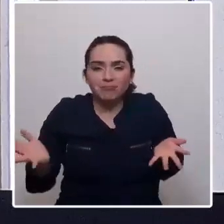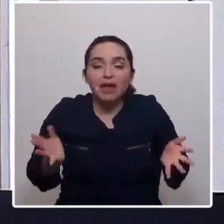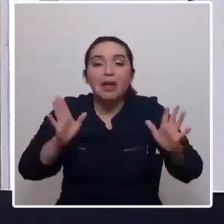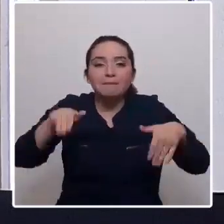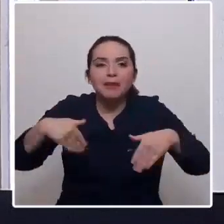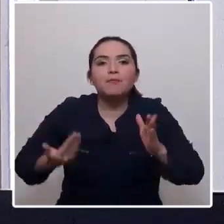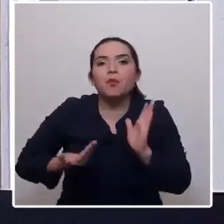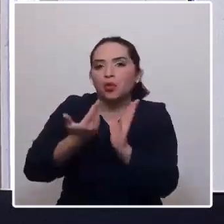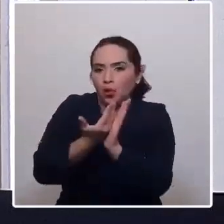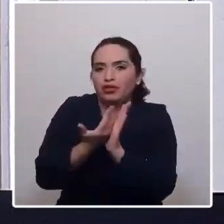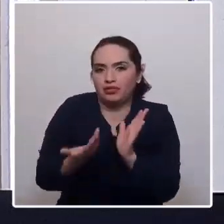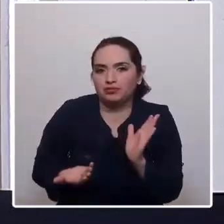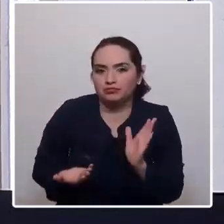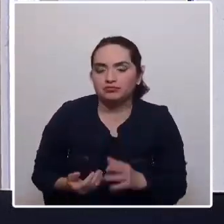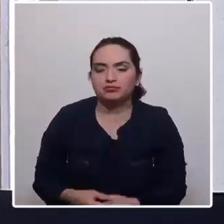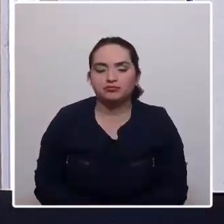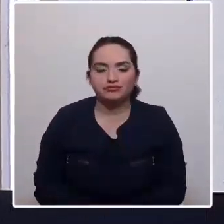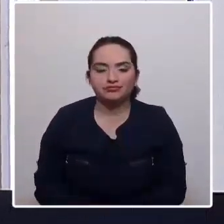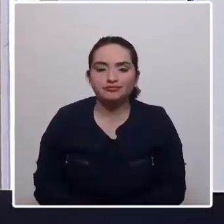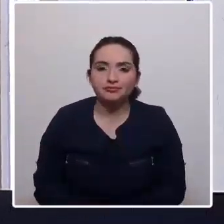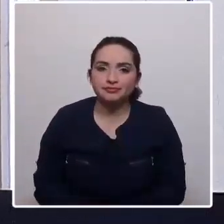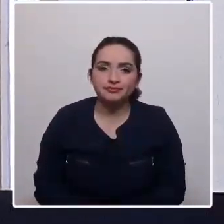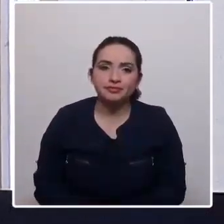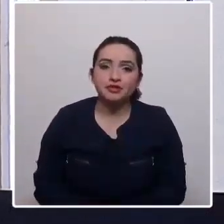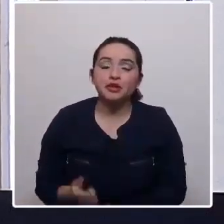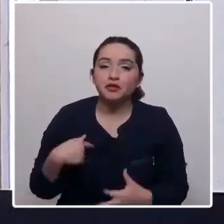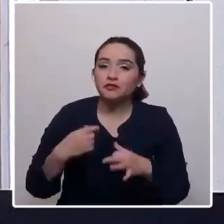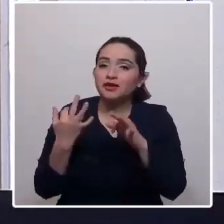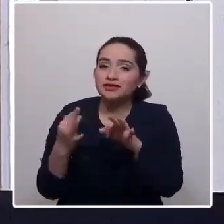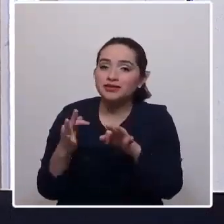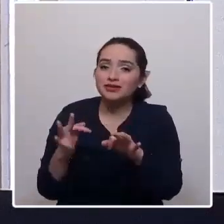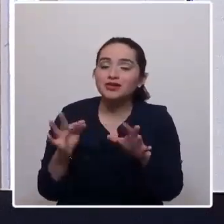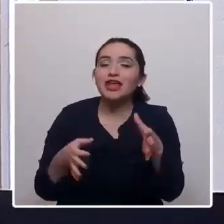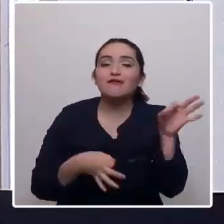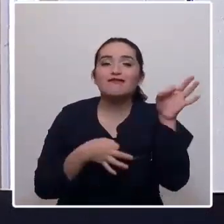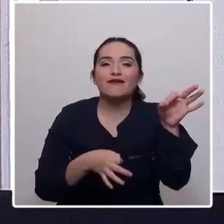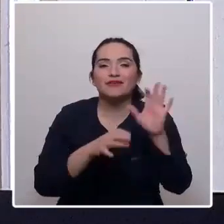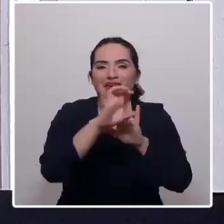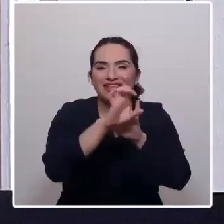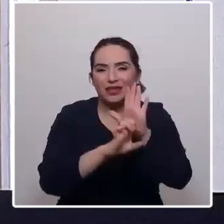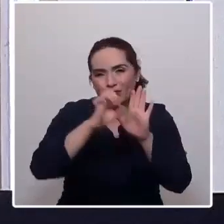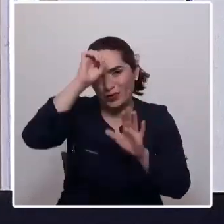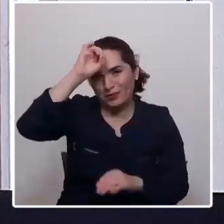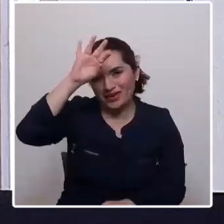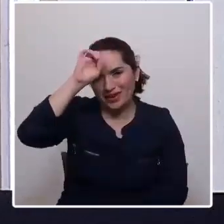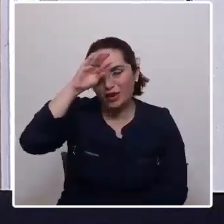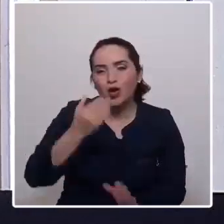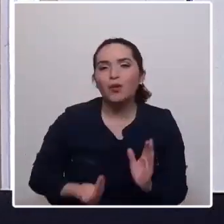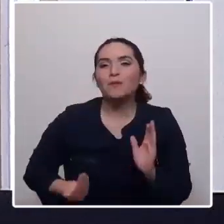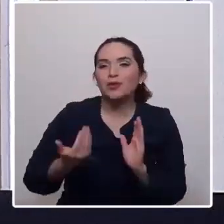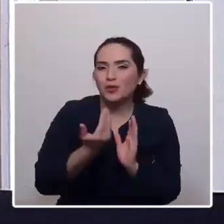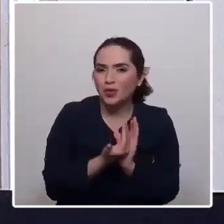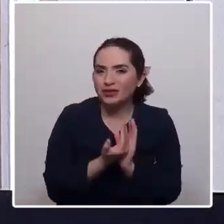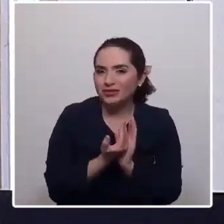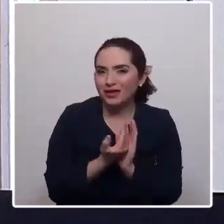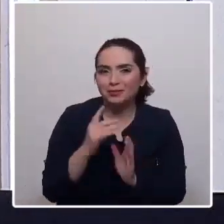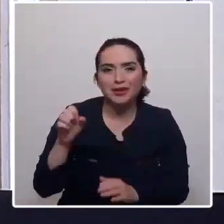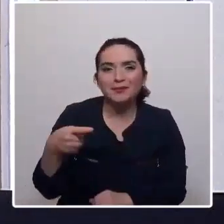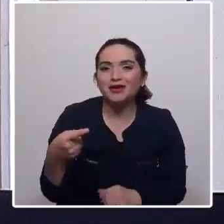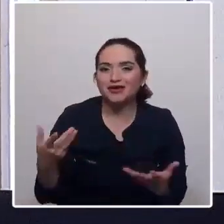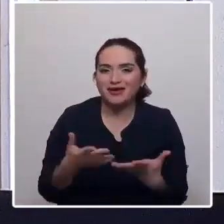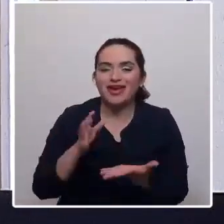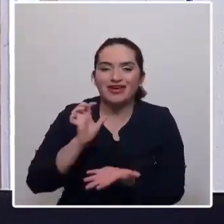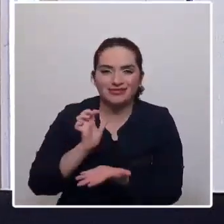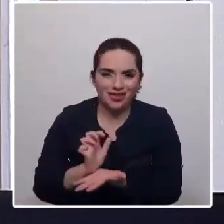propuesta. Celebro el informe en lo relativo al Estatuto Minero, que propone, en primer término, de que el